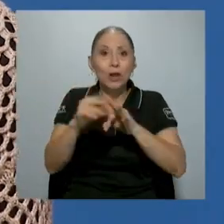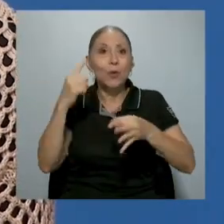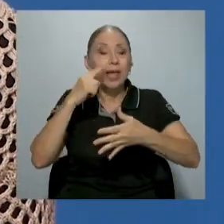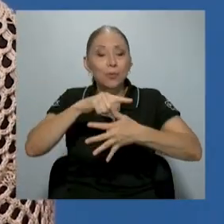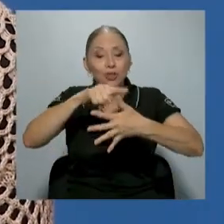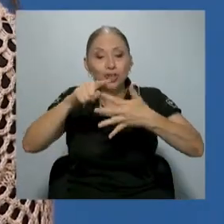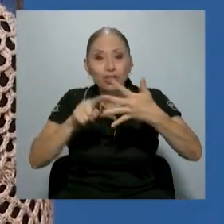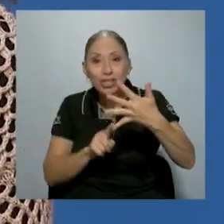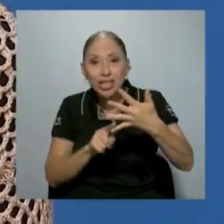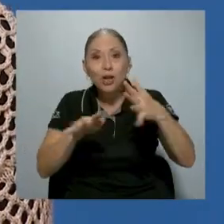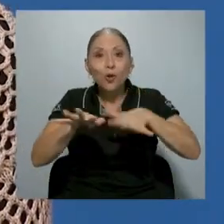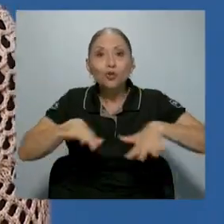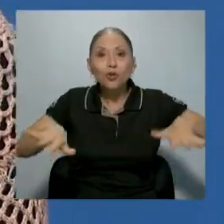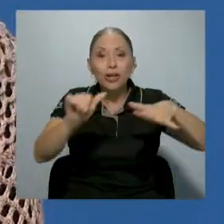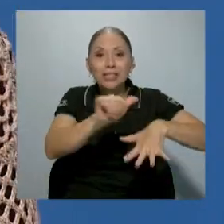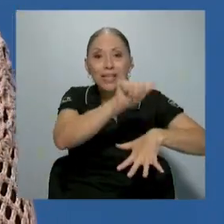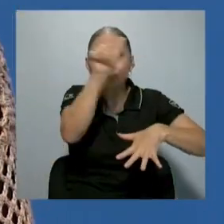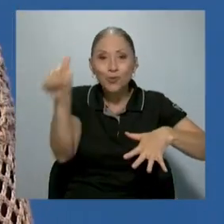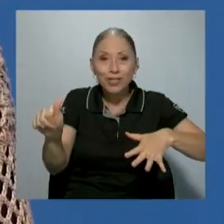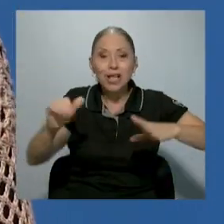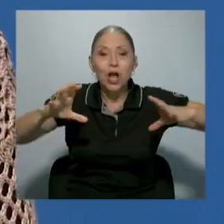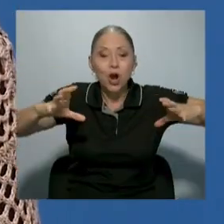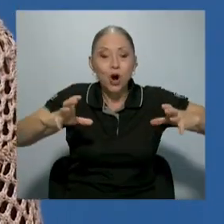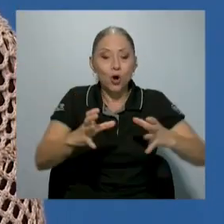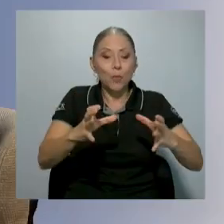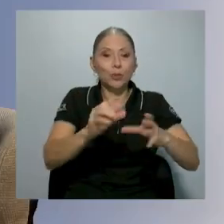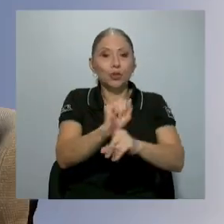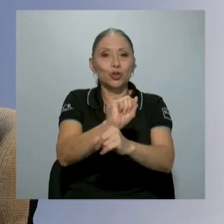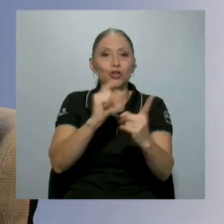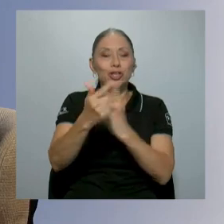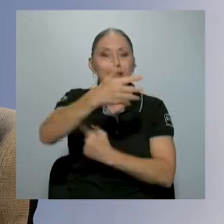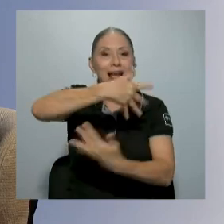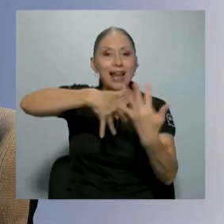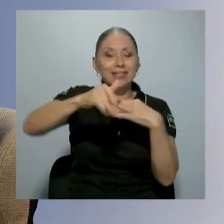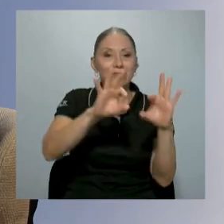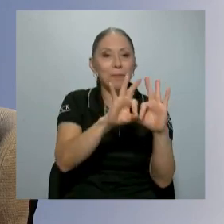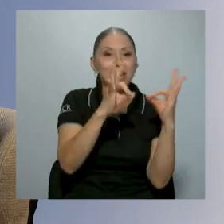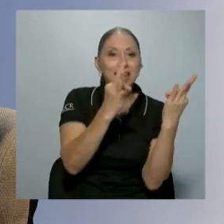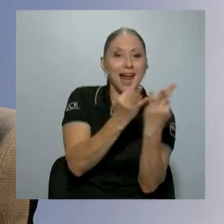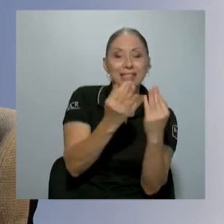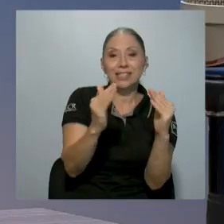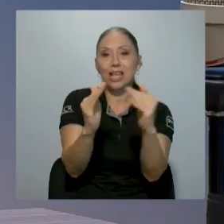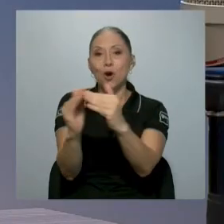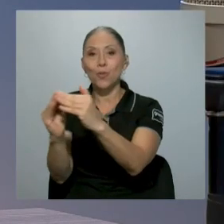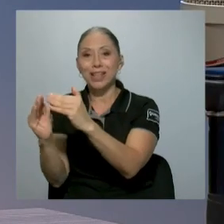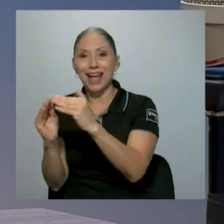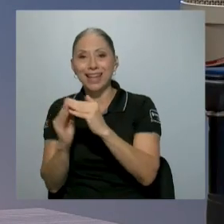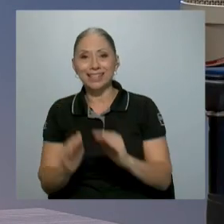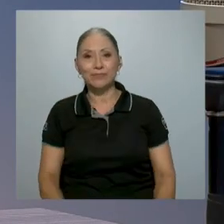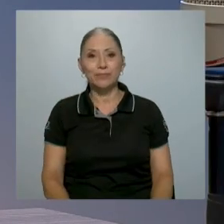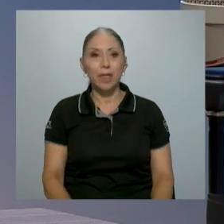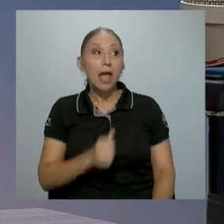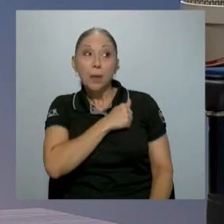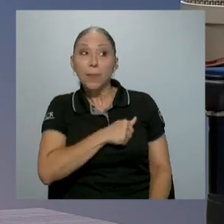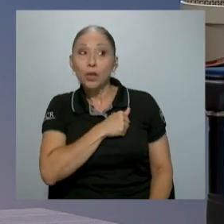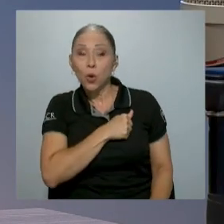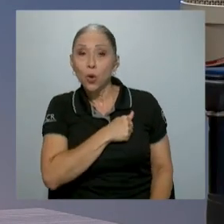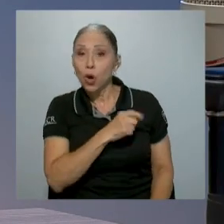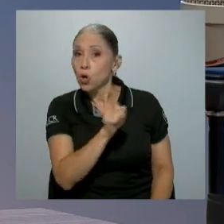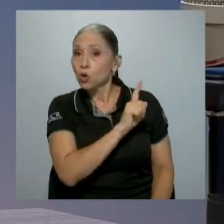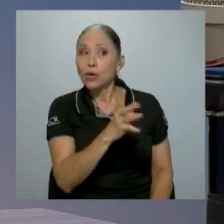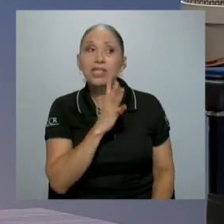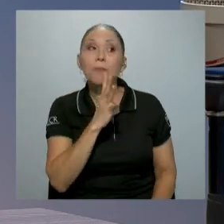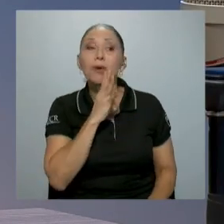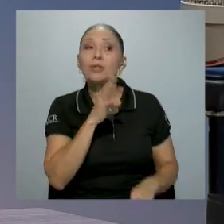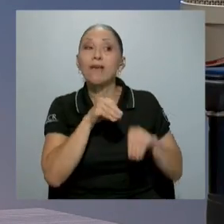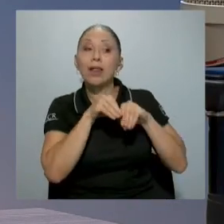redes sociales, familiares y comunitarias. Pero perdón, ahí voy a hacer una nota de pie de página. No son las redes sociales